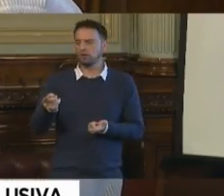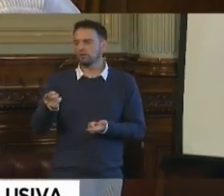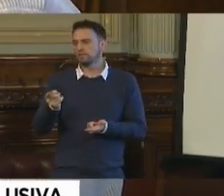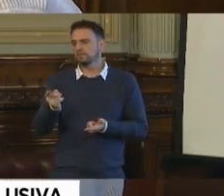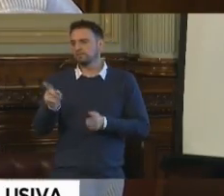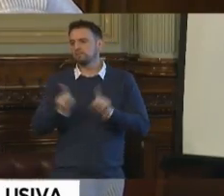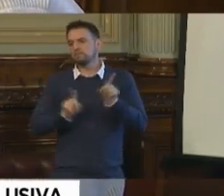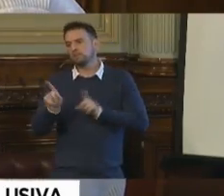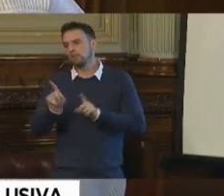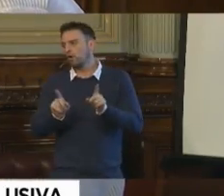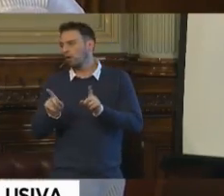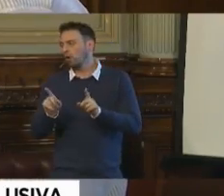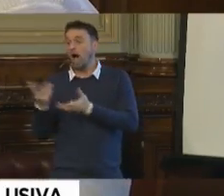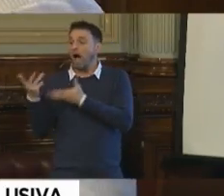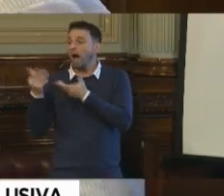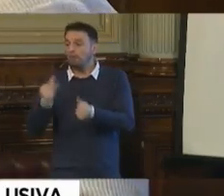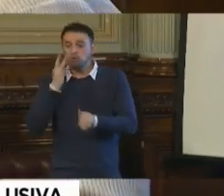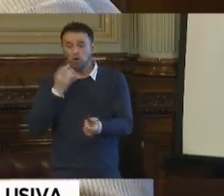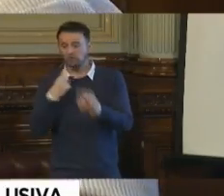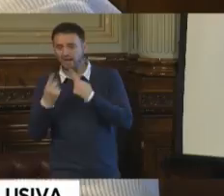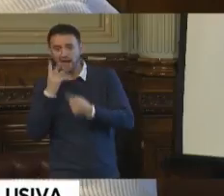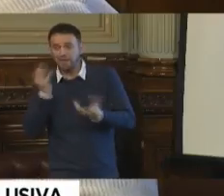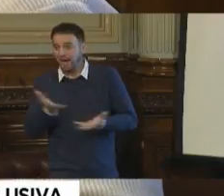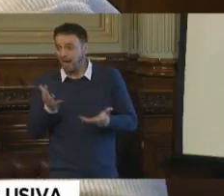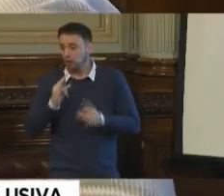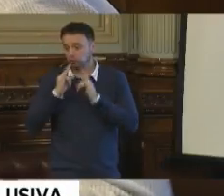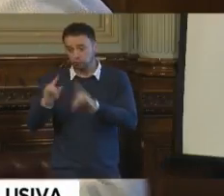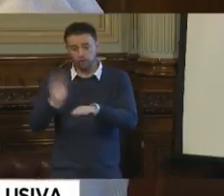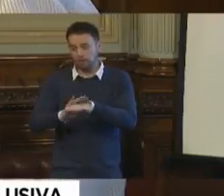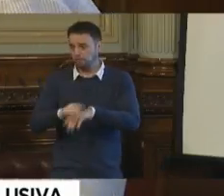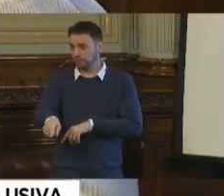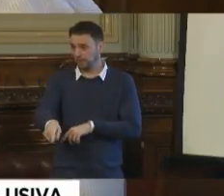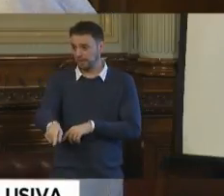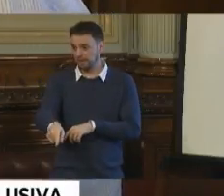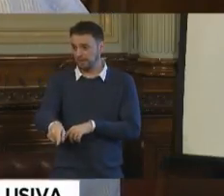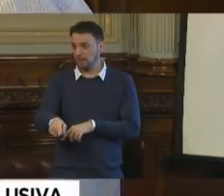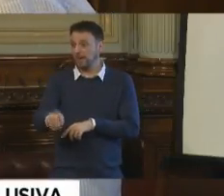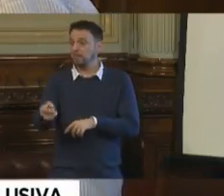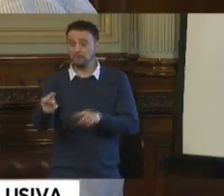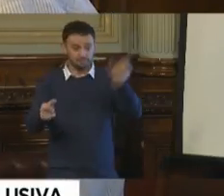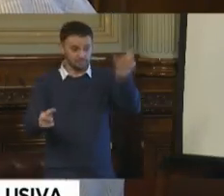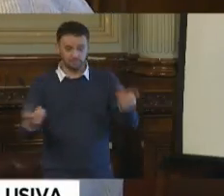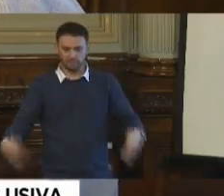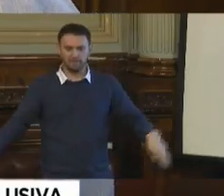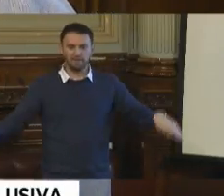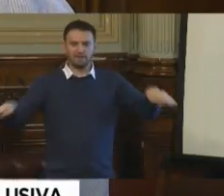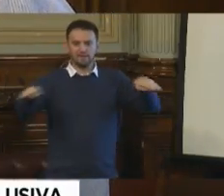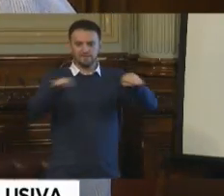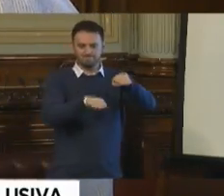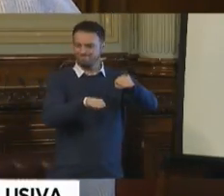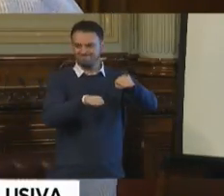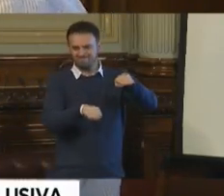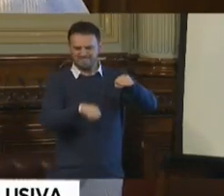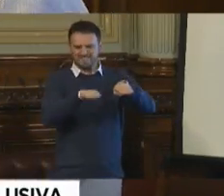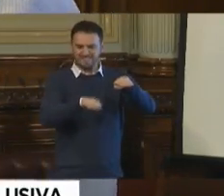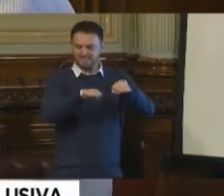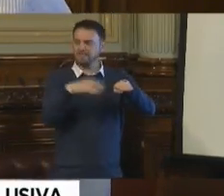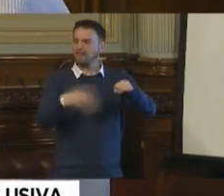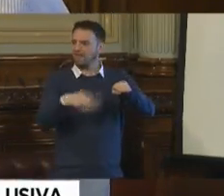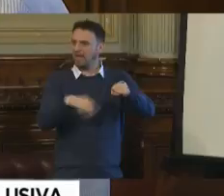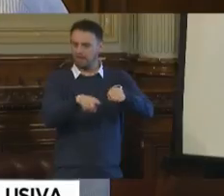de algún tipo de este apoyo para situarse equipararse a lo que la sociedad